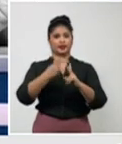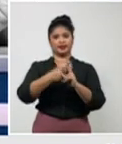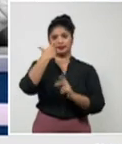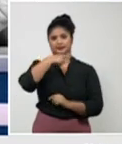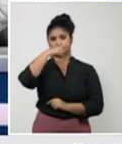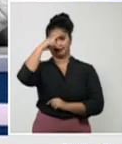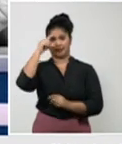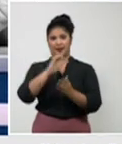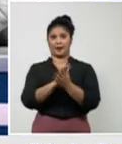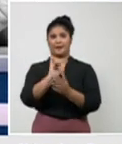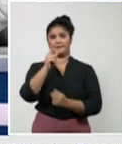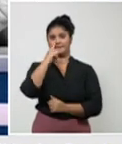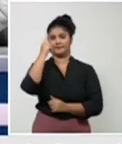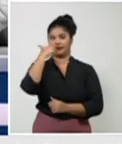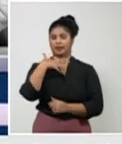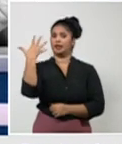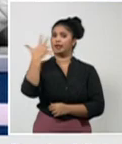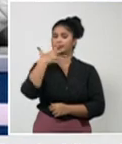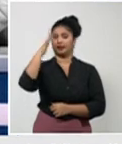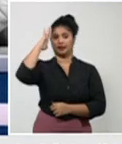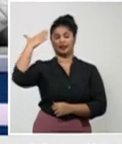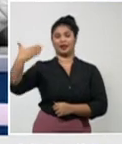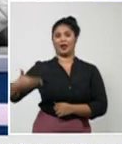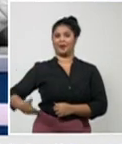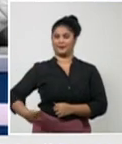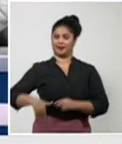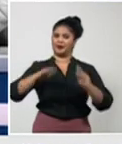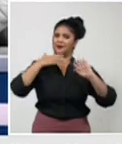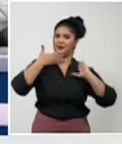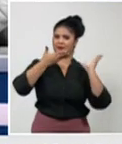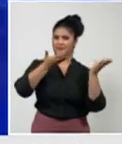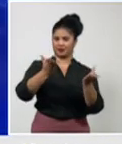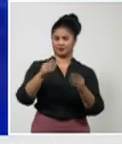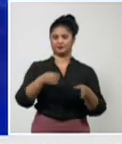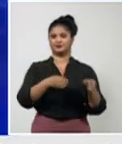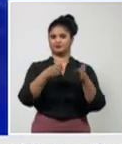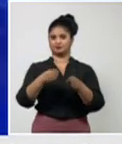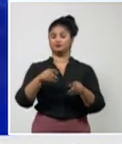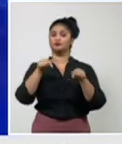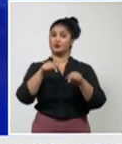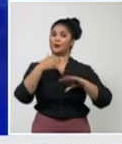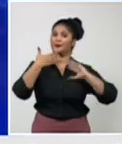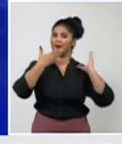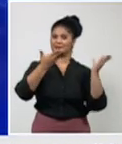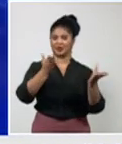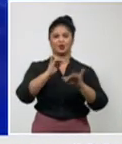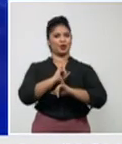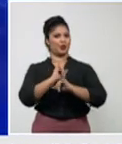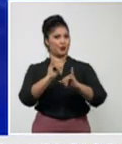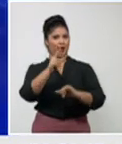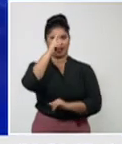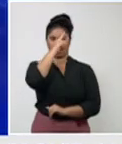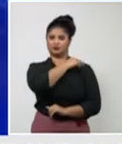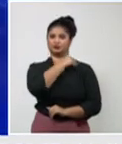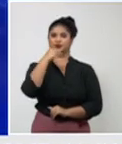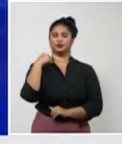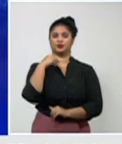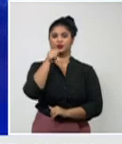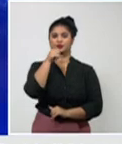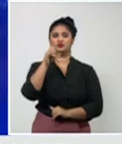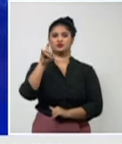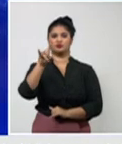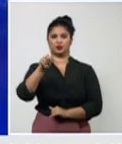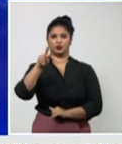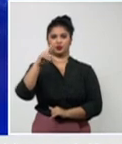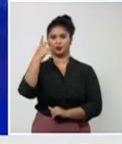Rami, bienvenida, y le doy la bienvenida ya, como cada mañana, al doctor Francisco Durán García, director nacional de epidemiología del Ministerio de